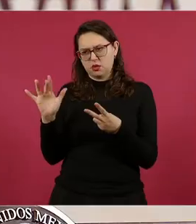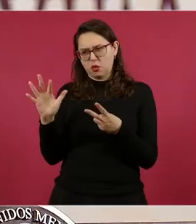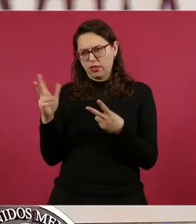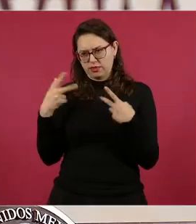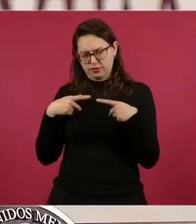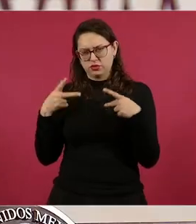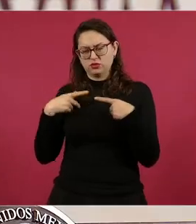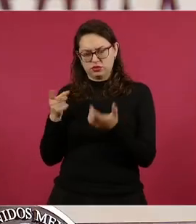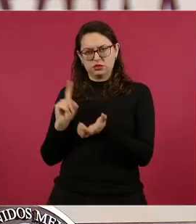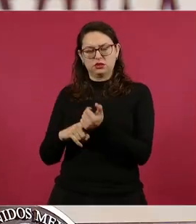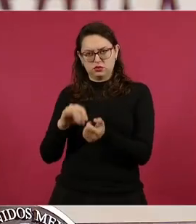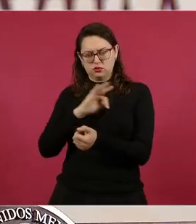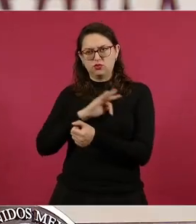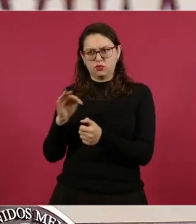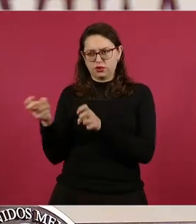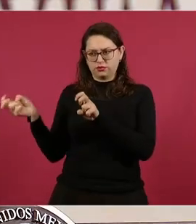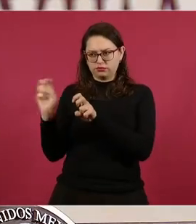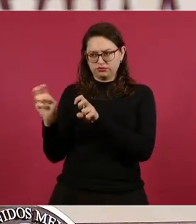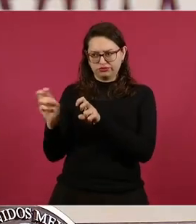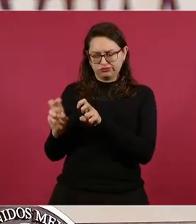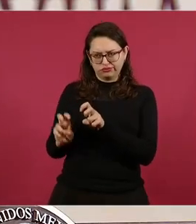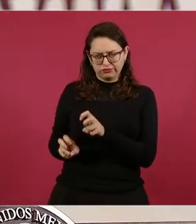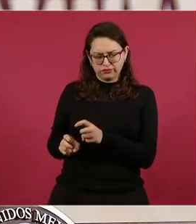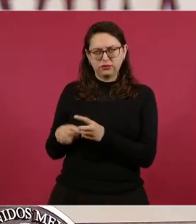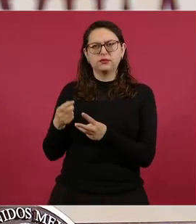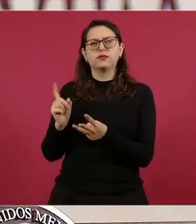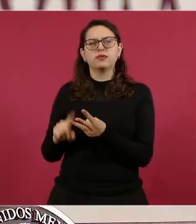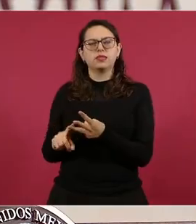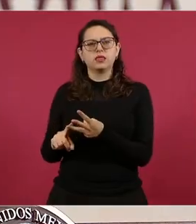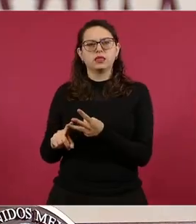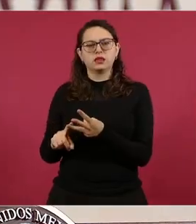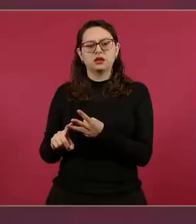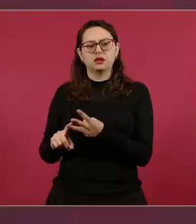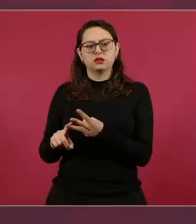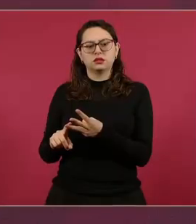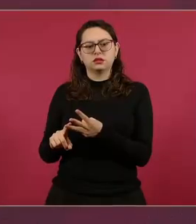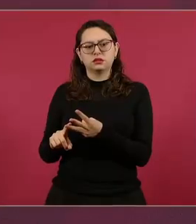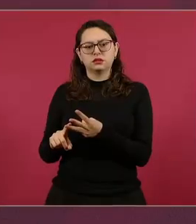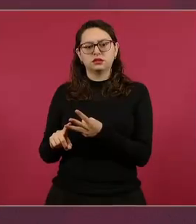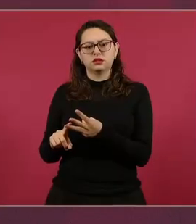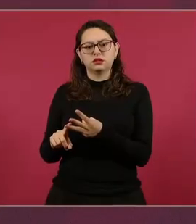personas que pueden trasladar. Tenemos aviones